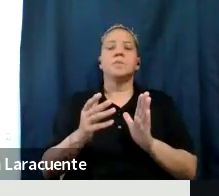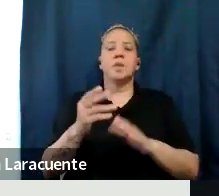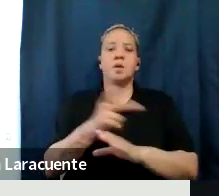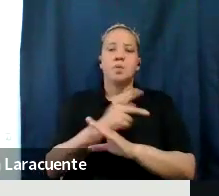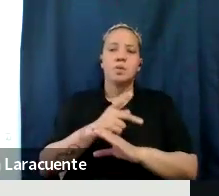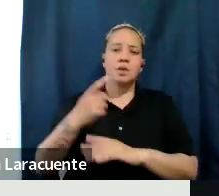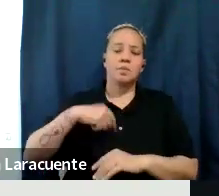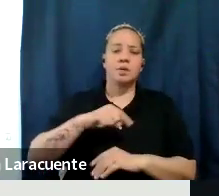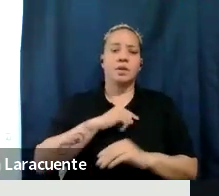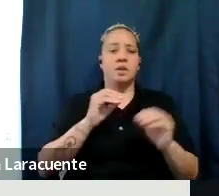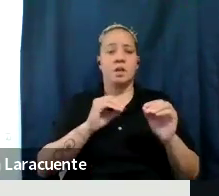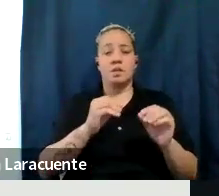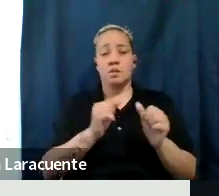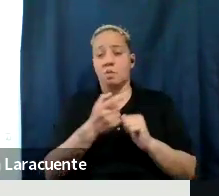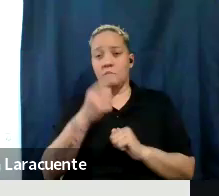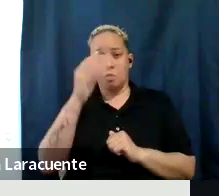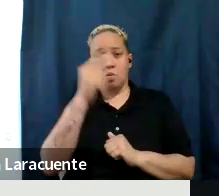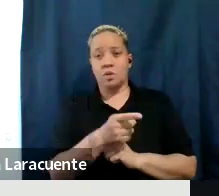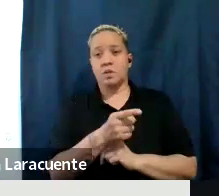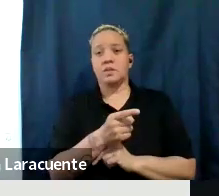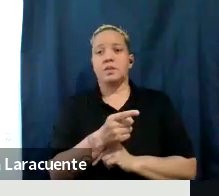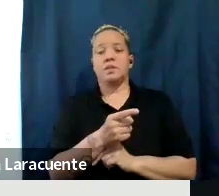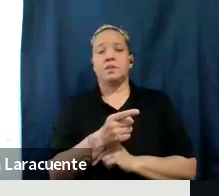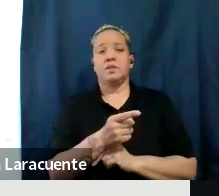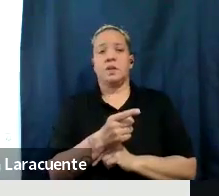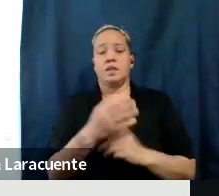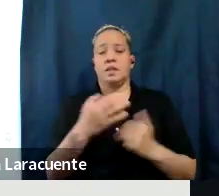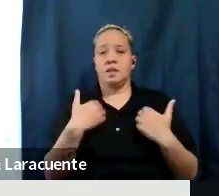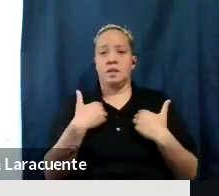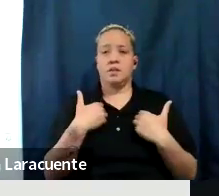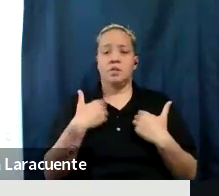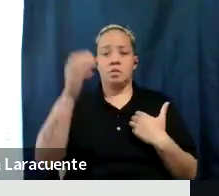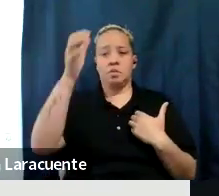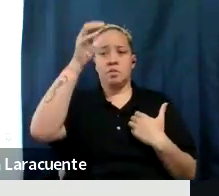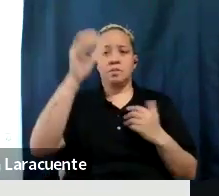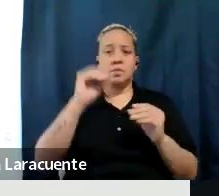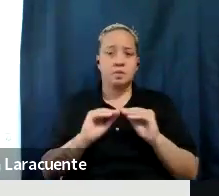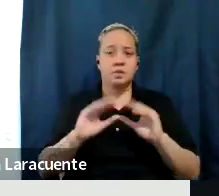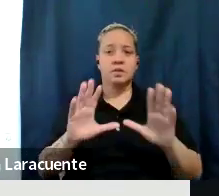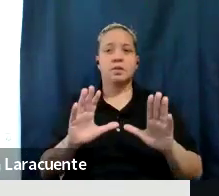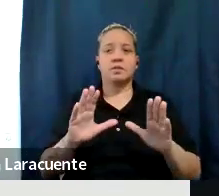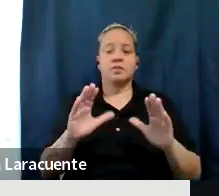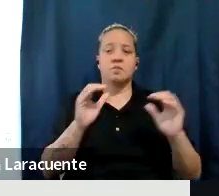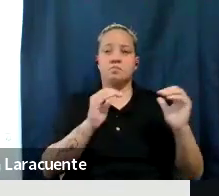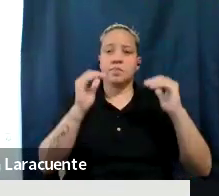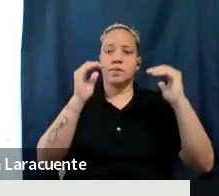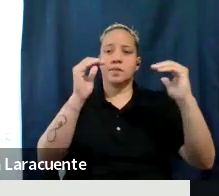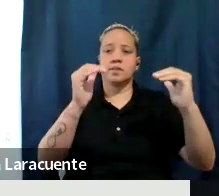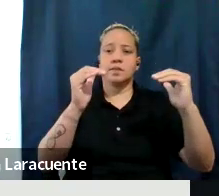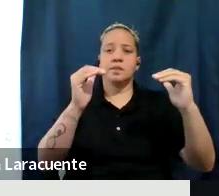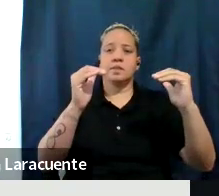Nadie como él nadie como él, perdón, ha poseído un concepto tan claro y tan elevado del